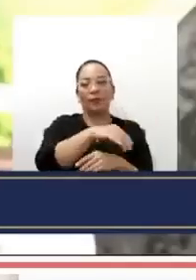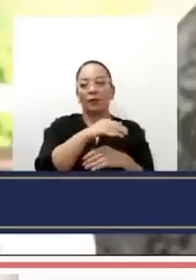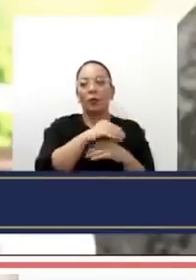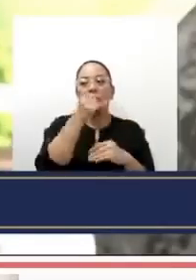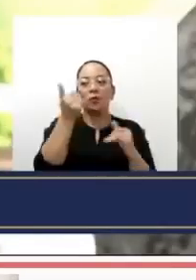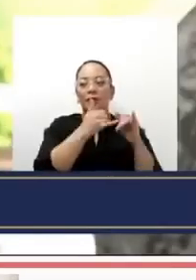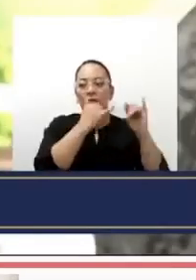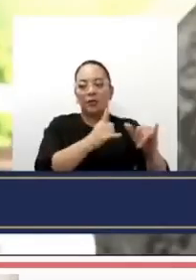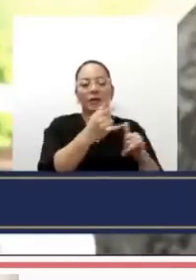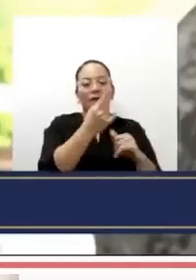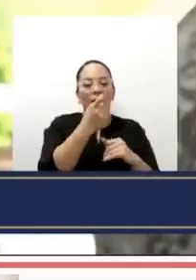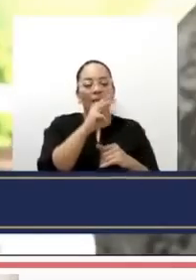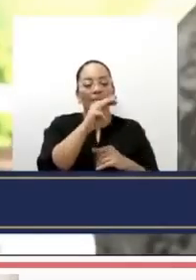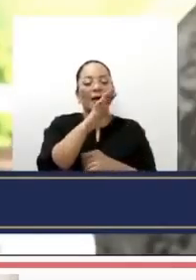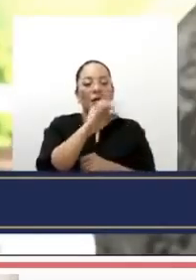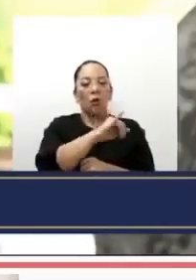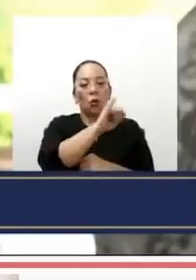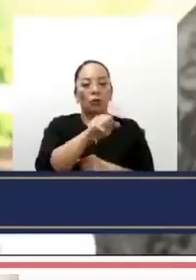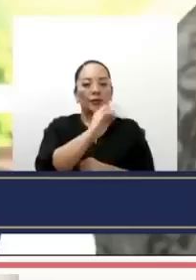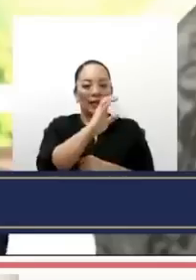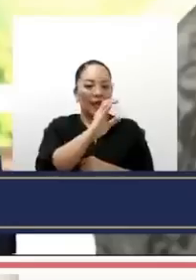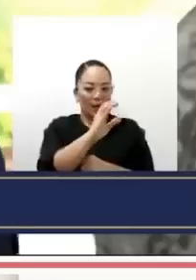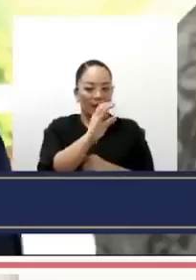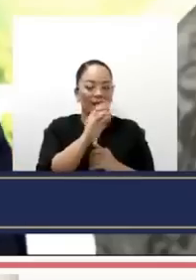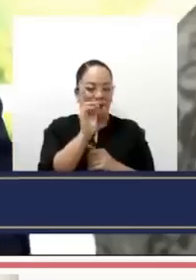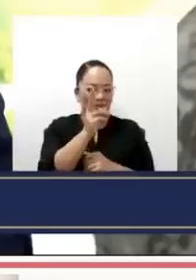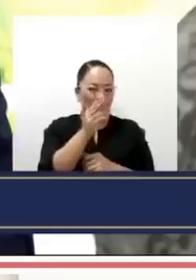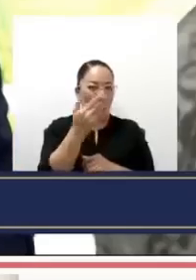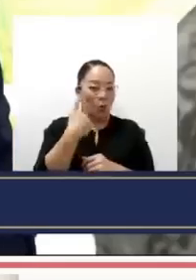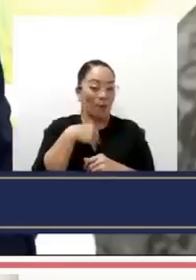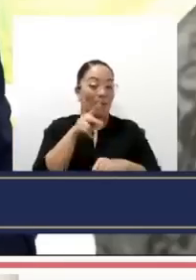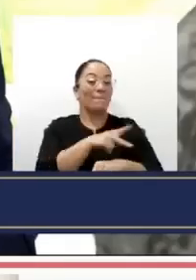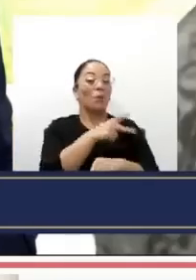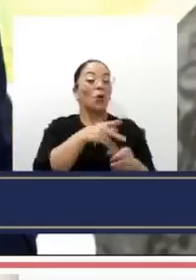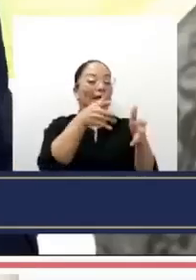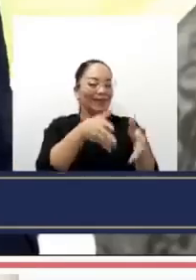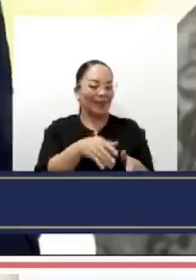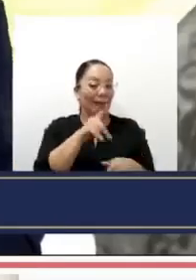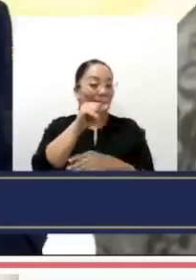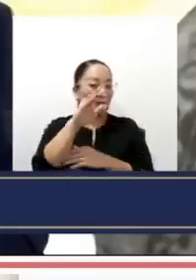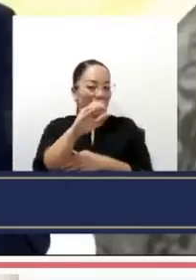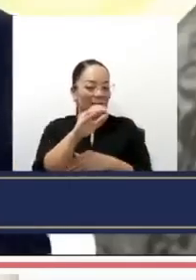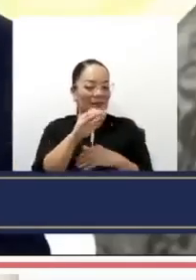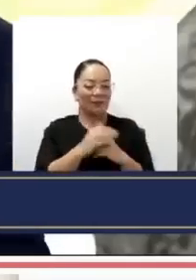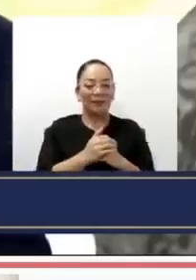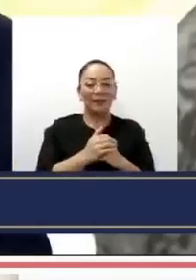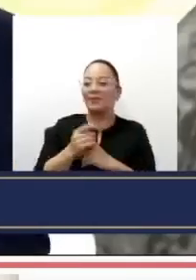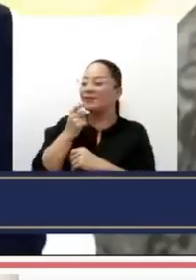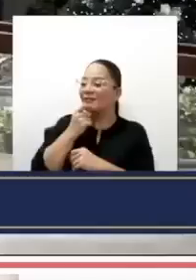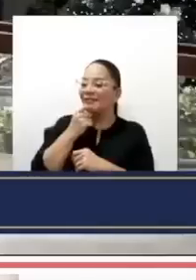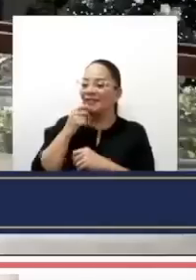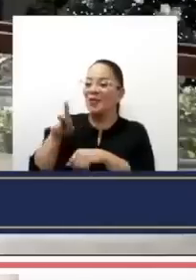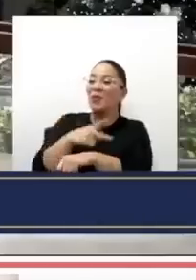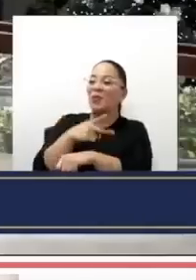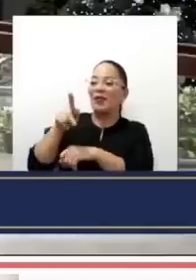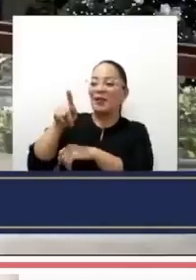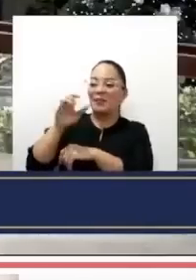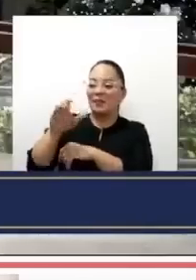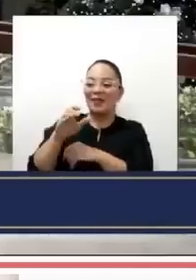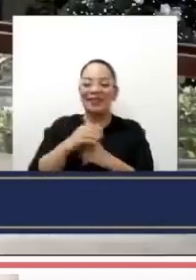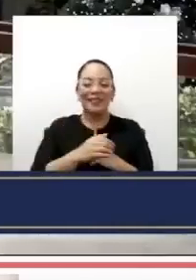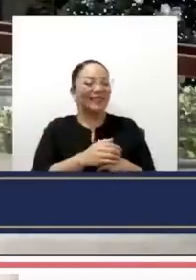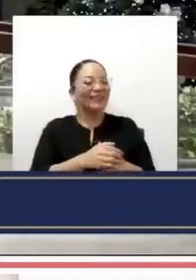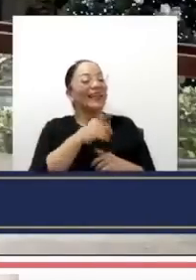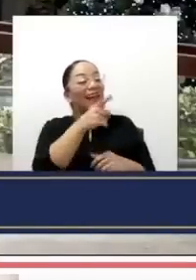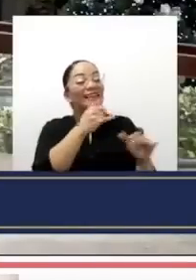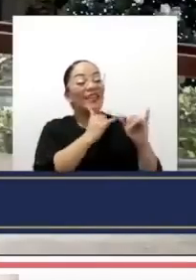nos hacía falta don Mario José Cárdenas Bolaños, el poeta del PAC. ¿Qué el dice? Poeta del PAC. Sí, ahora lo